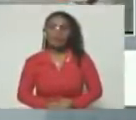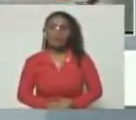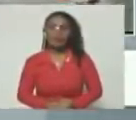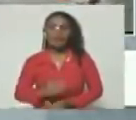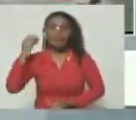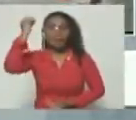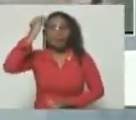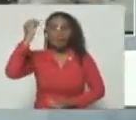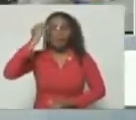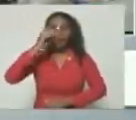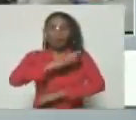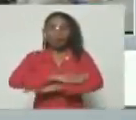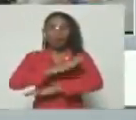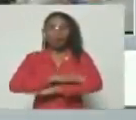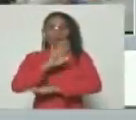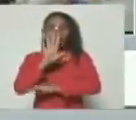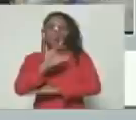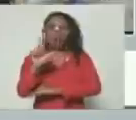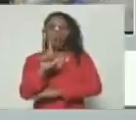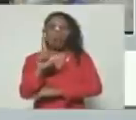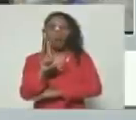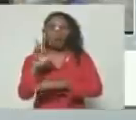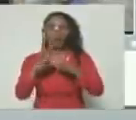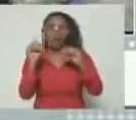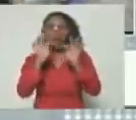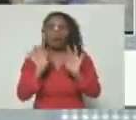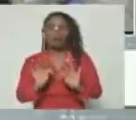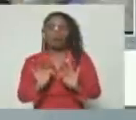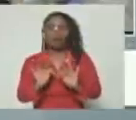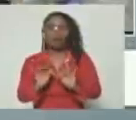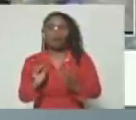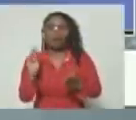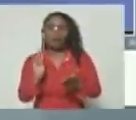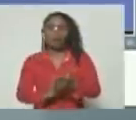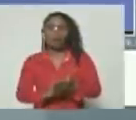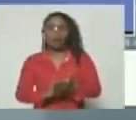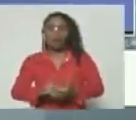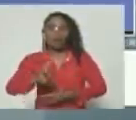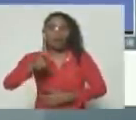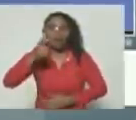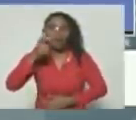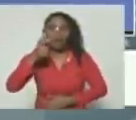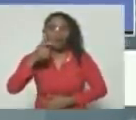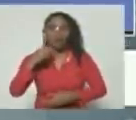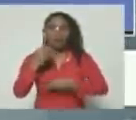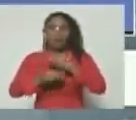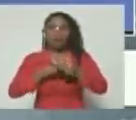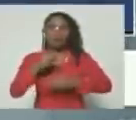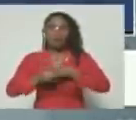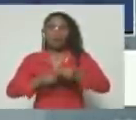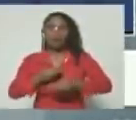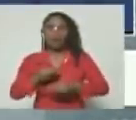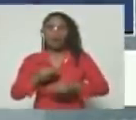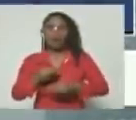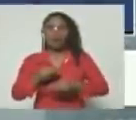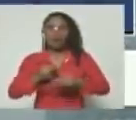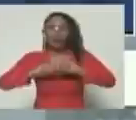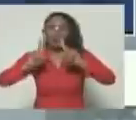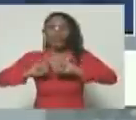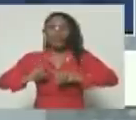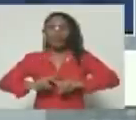pensaban actuar el 5 de julio, pero todo el mecanismo, el dispositivo de seguridad para asegurar los